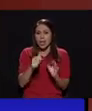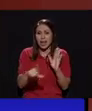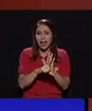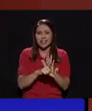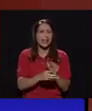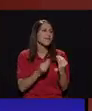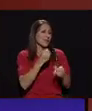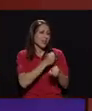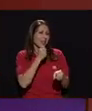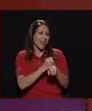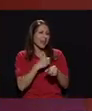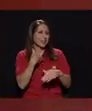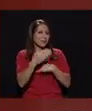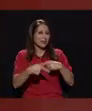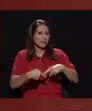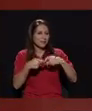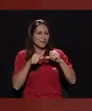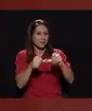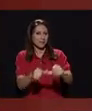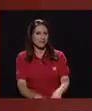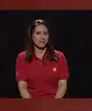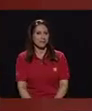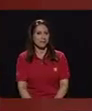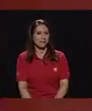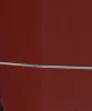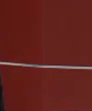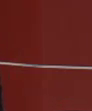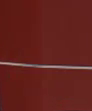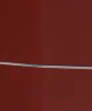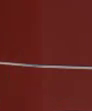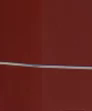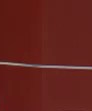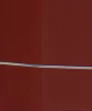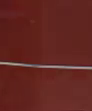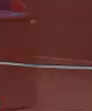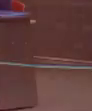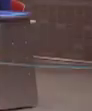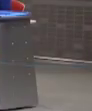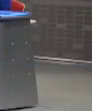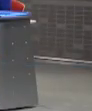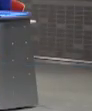para otro programa. Vamos a ir a una pausa, pero ya volvemos. Quédese con Una Mirada.